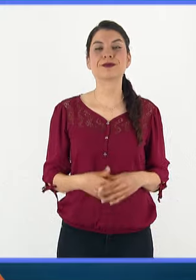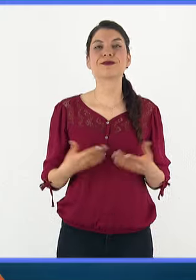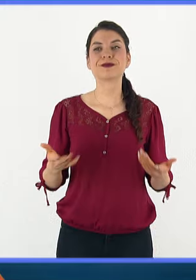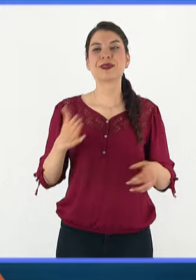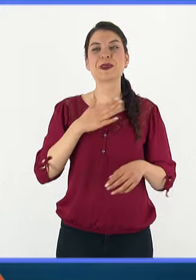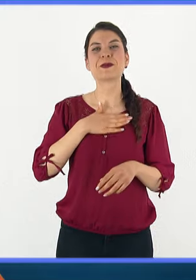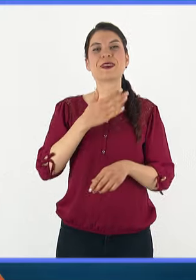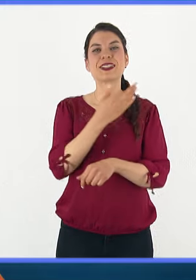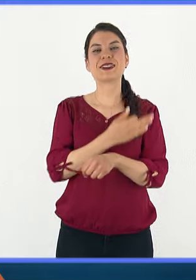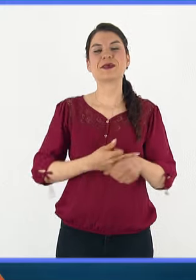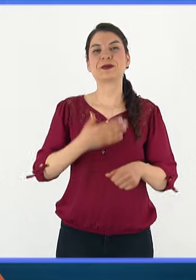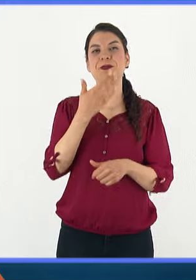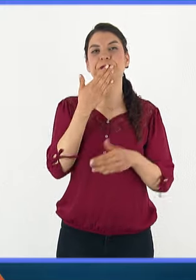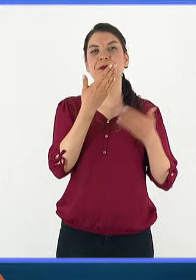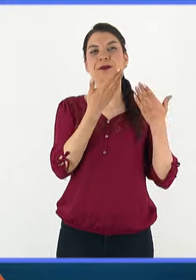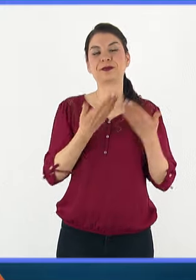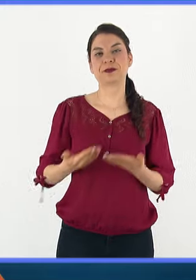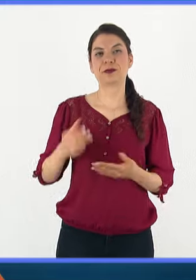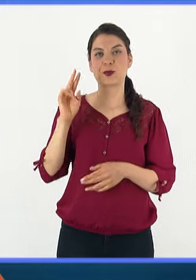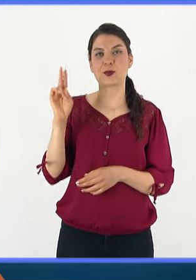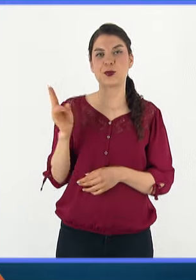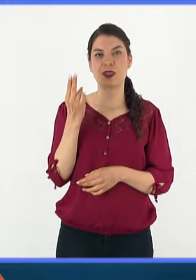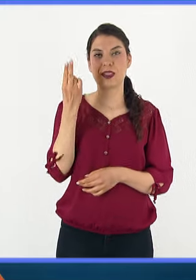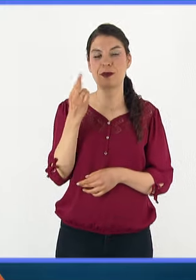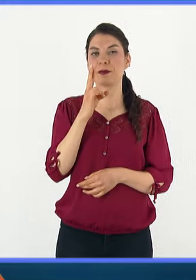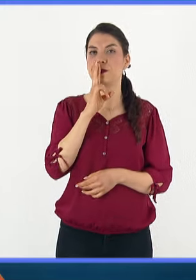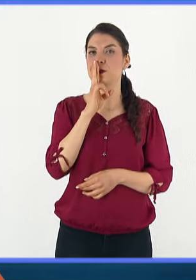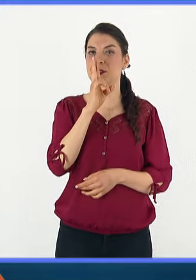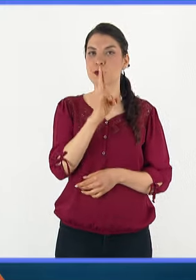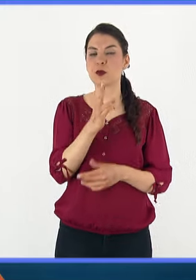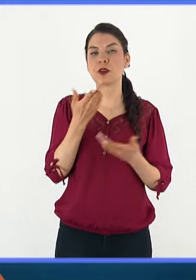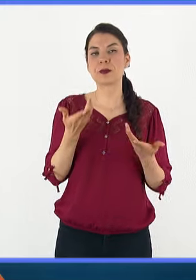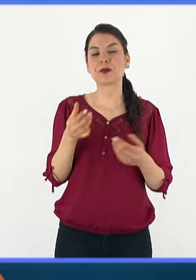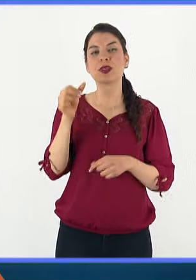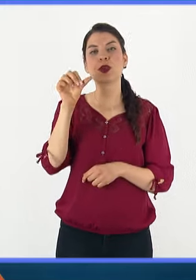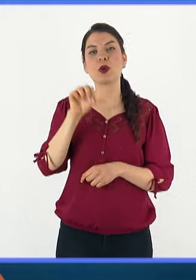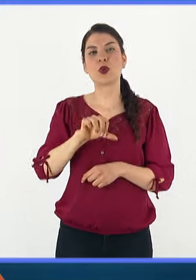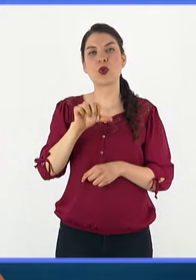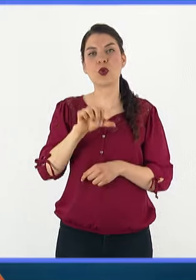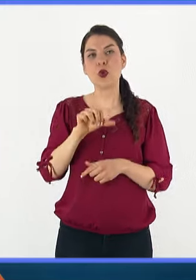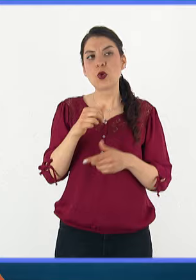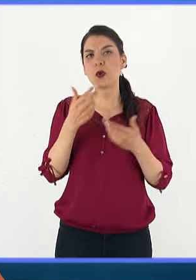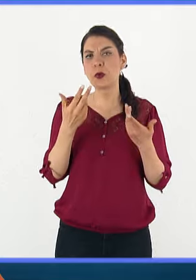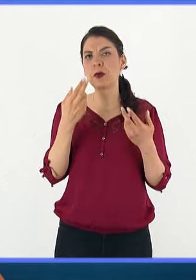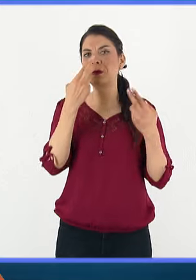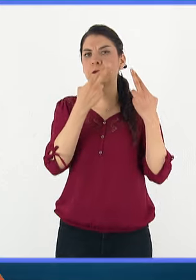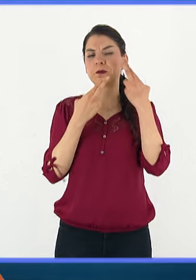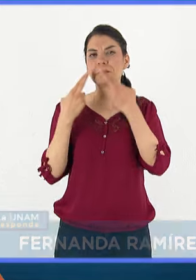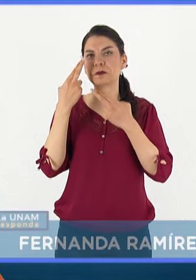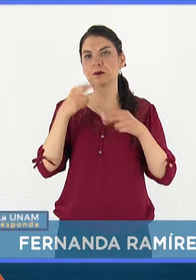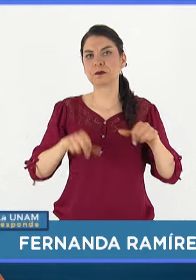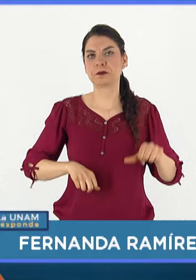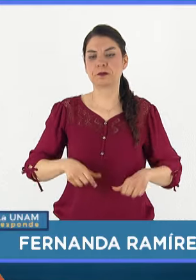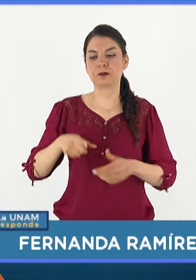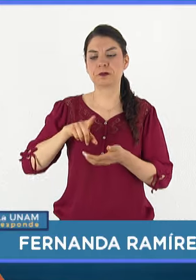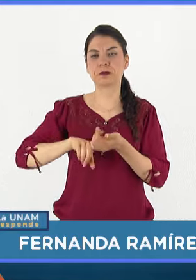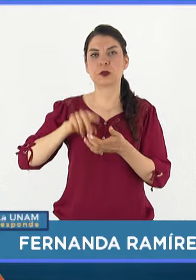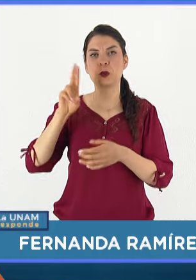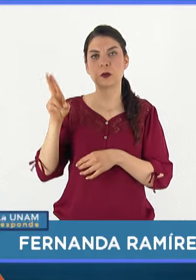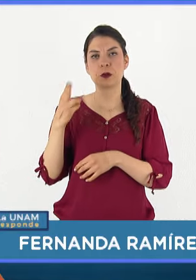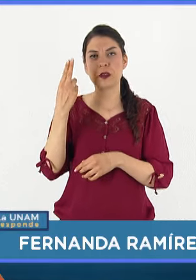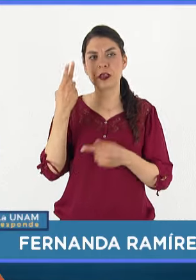Muy buenas tardes Bienvenidos a la UNAM responde esta tarde en la que nos acercaremos al que hacer que realiza nuestra casa de estudios desde muy